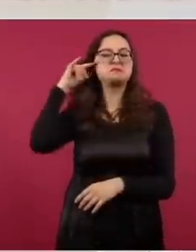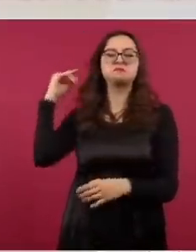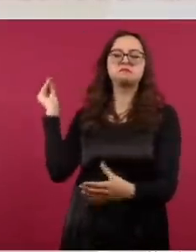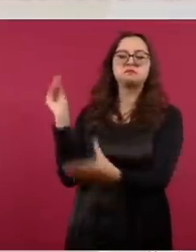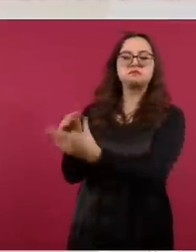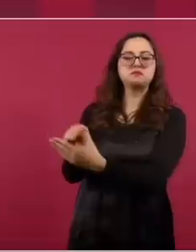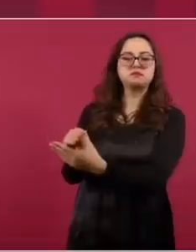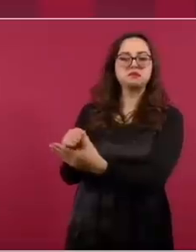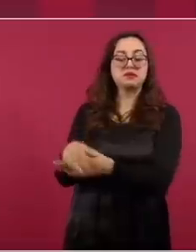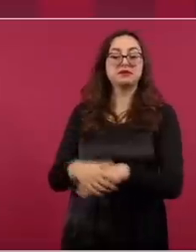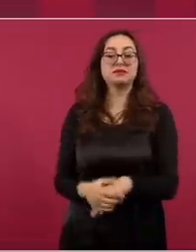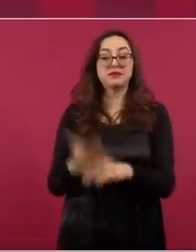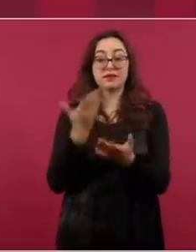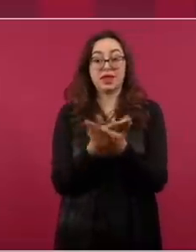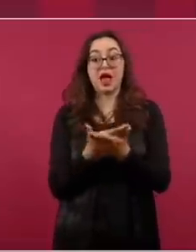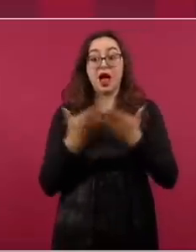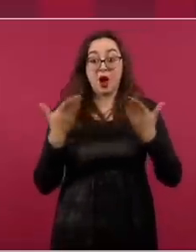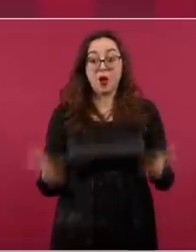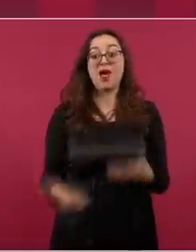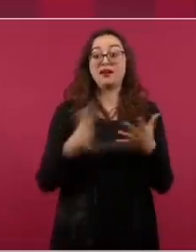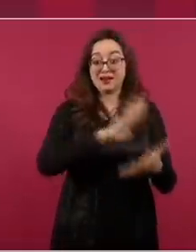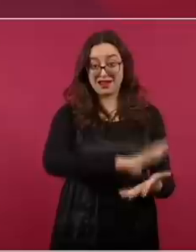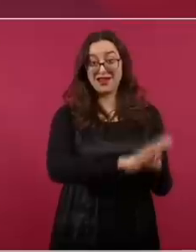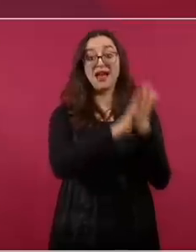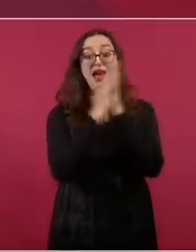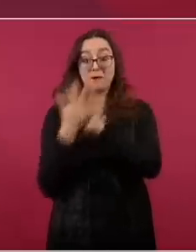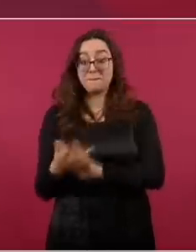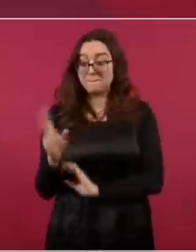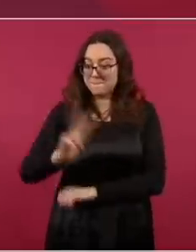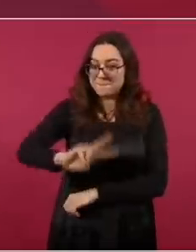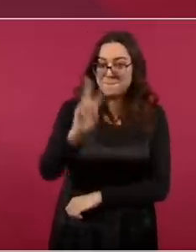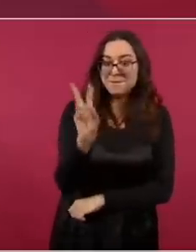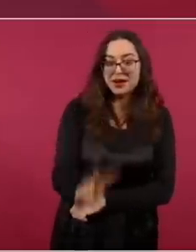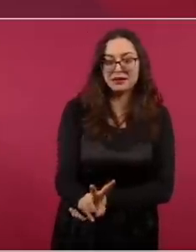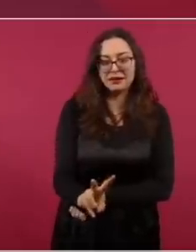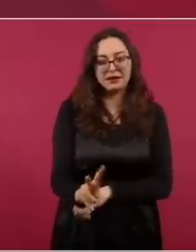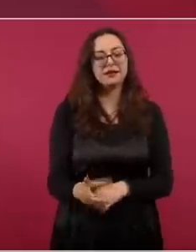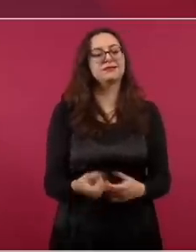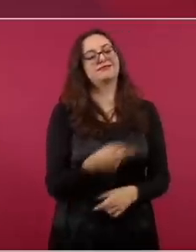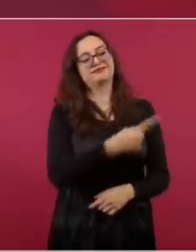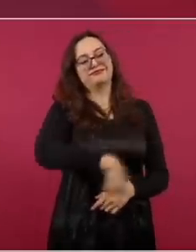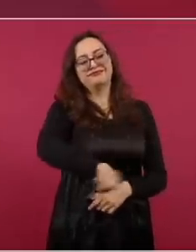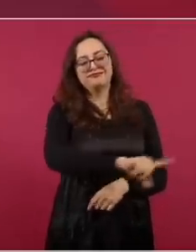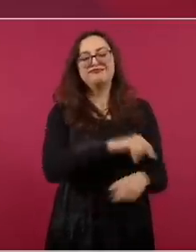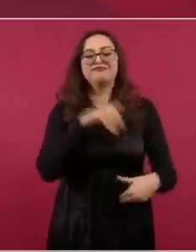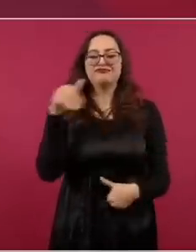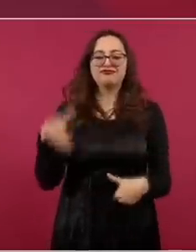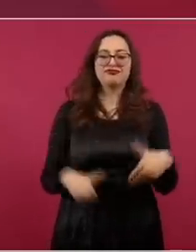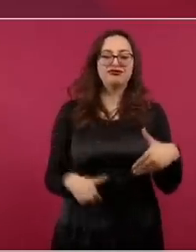Entonces es como un cambio de verdad hay mucha molestia